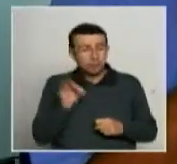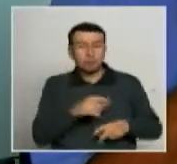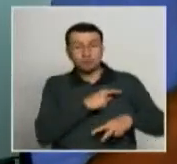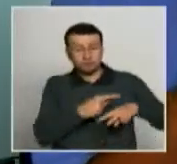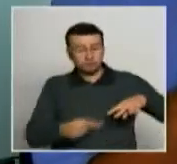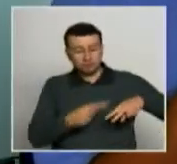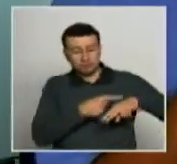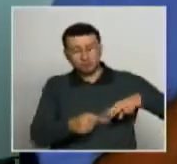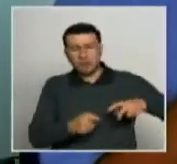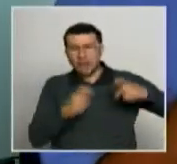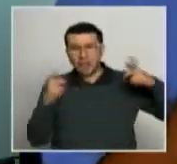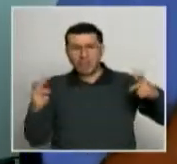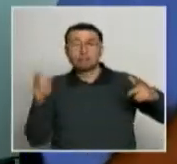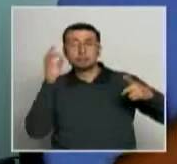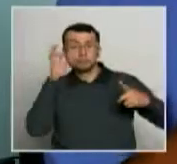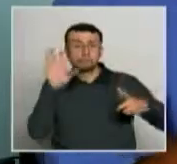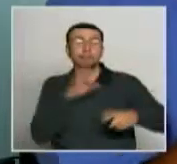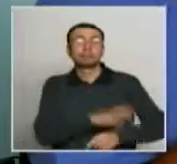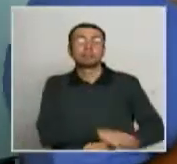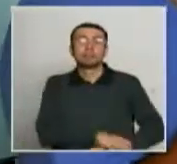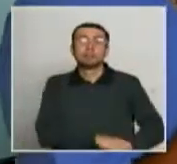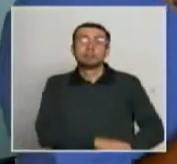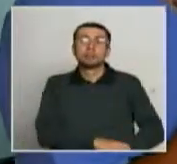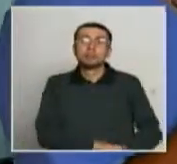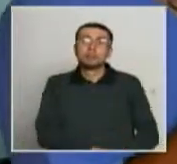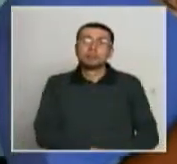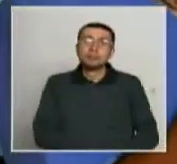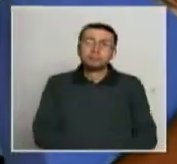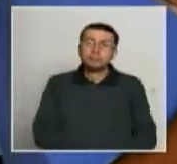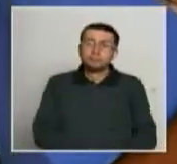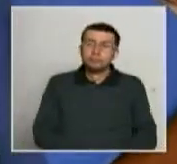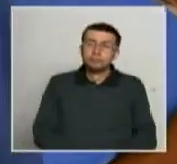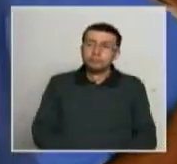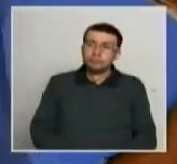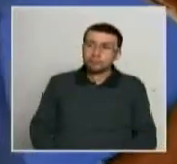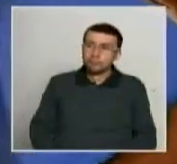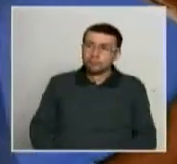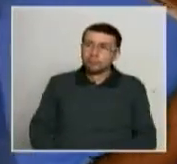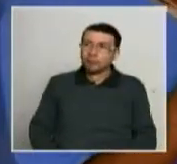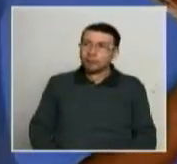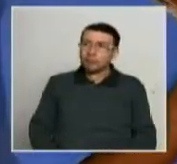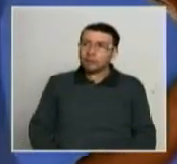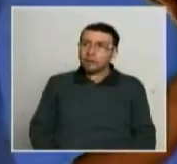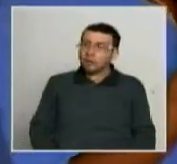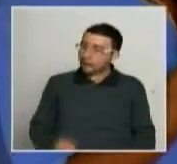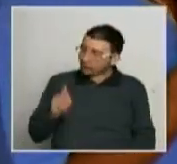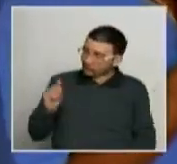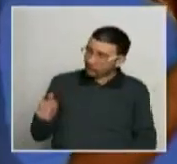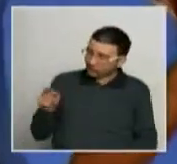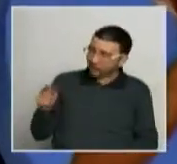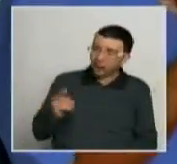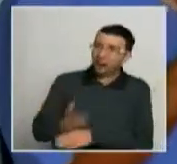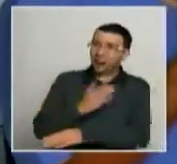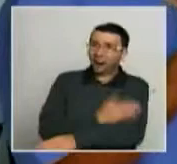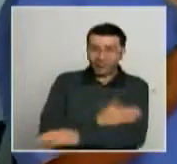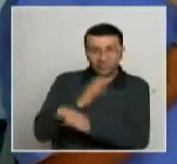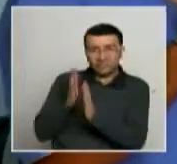varices. Entonces por eso es tan importante. Como el doctor lo recalcaba